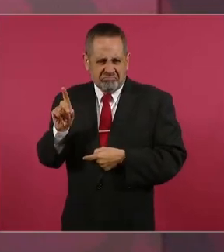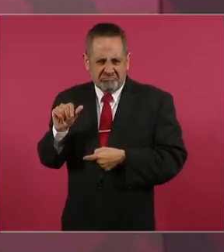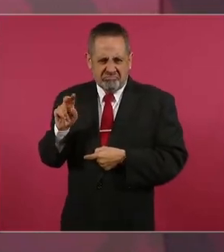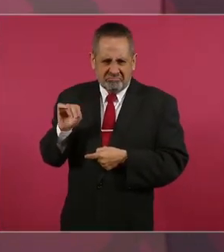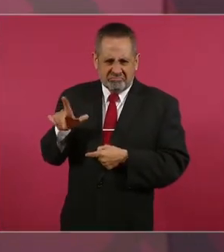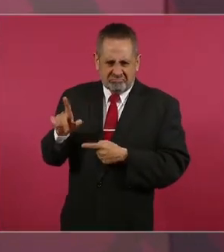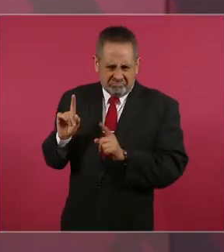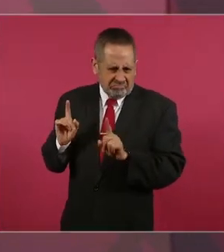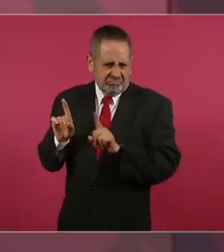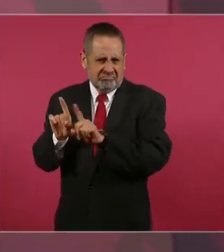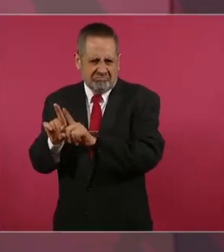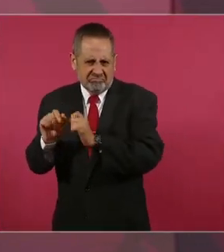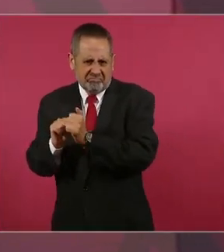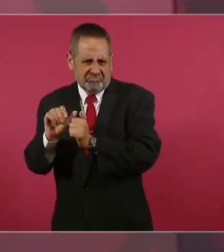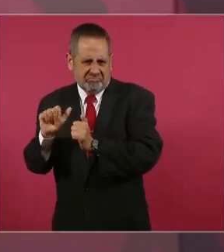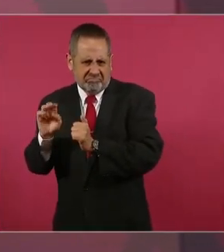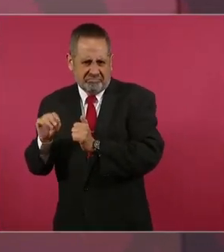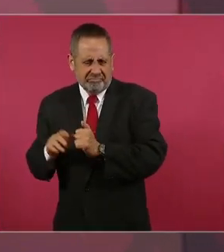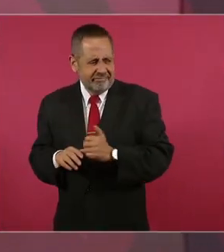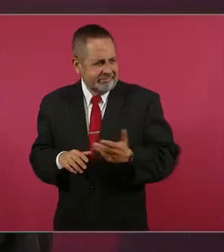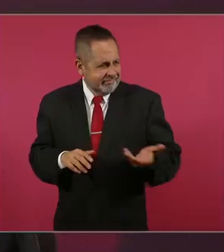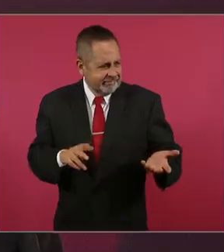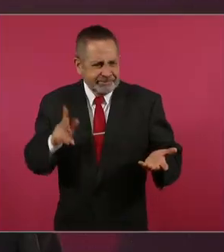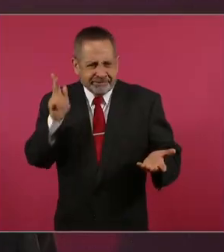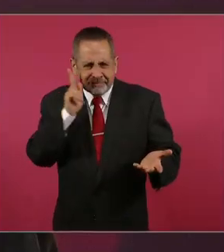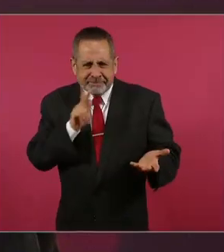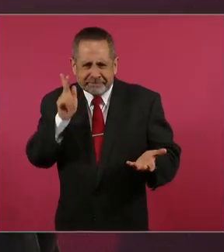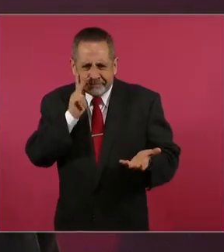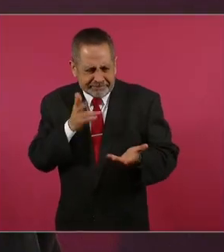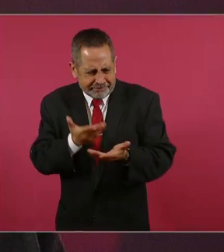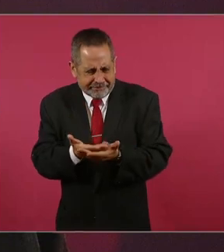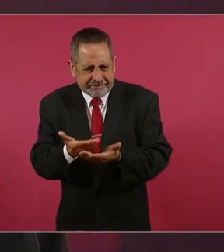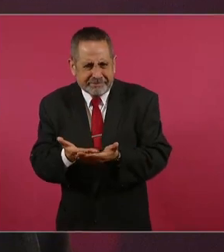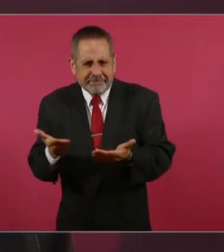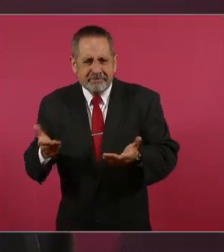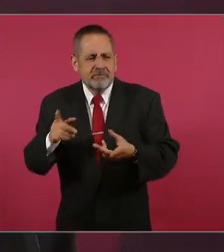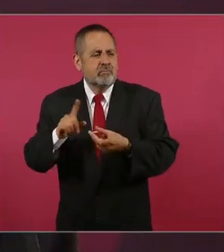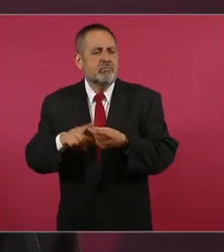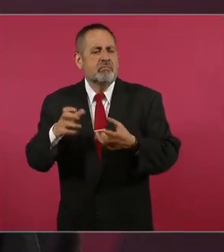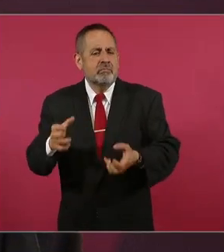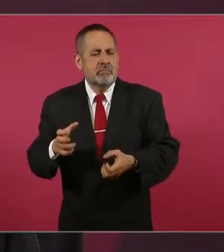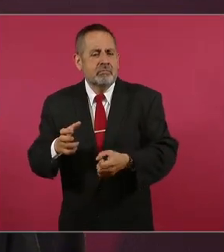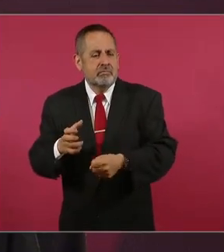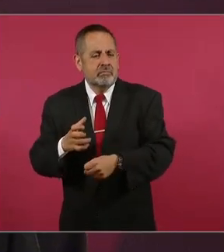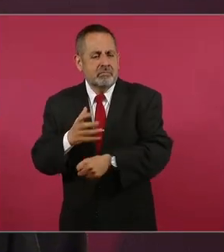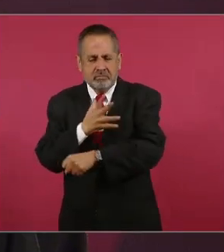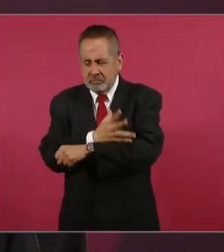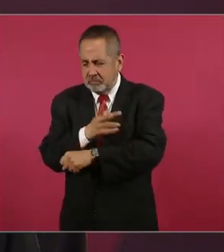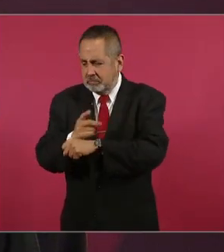que probaran dónde está la deshonestidad, dónde está la